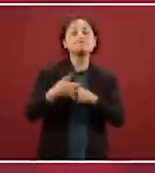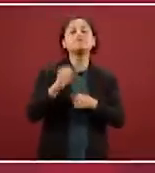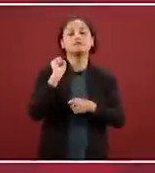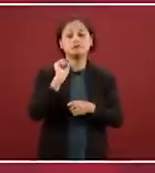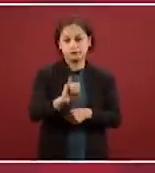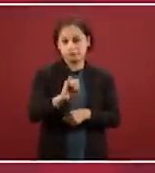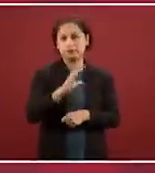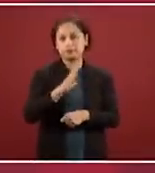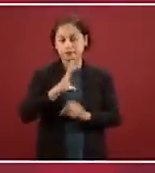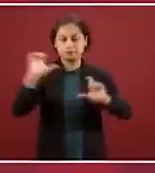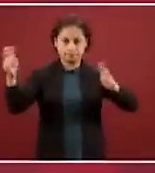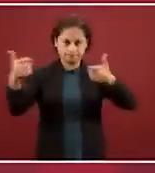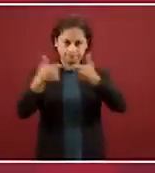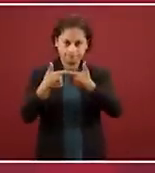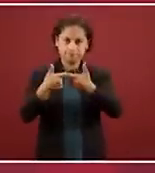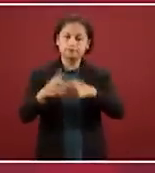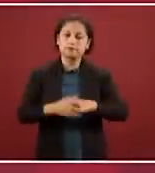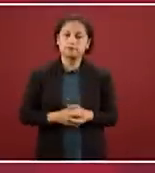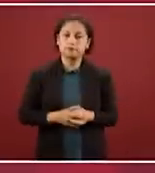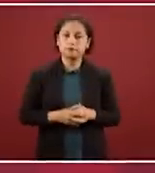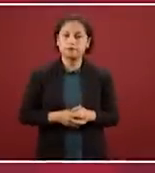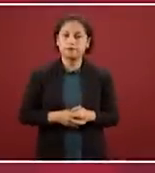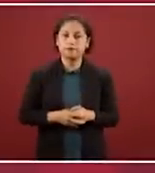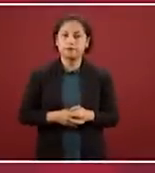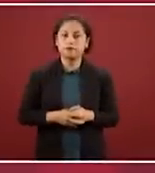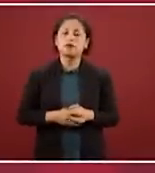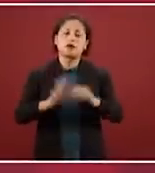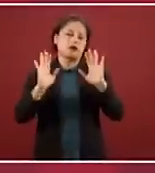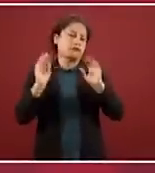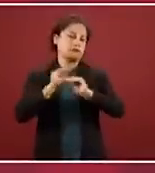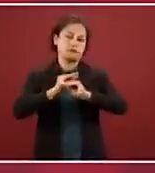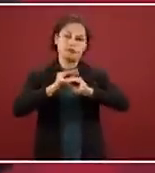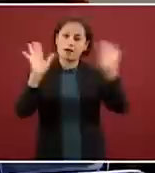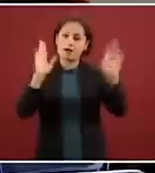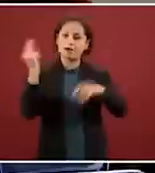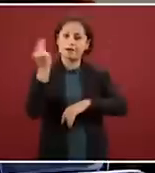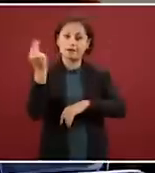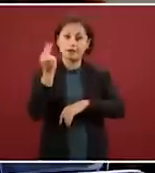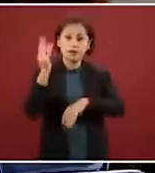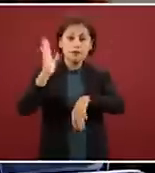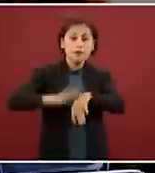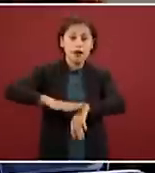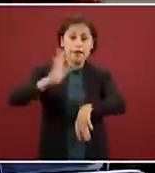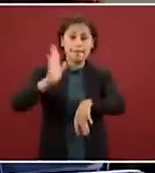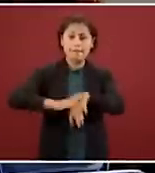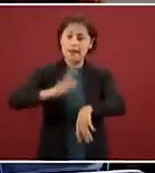Necesitamos, eso sí, más inversión para que